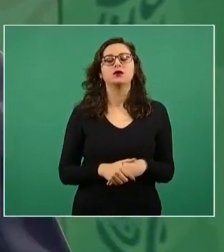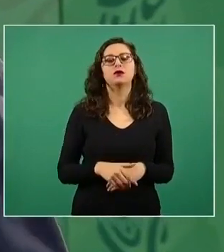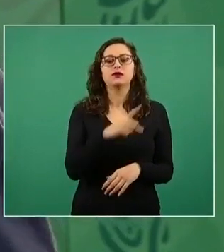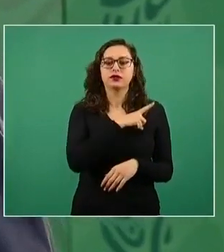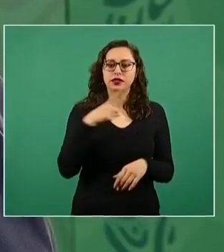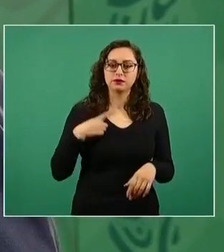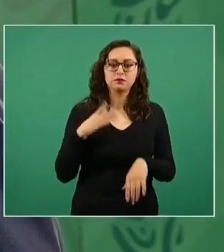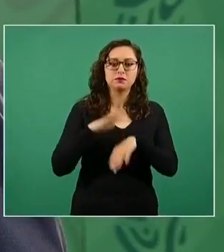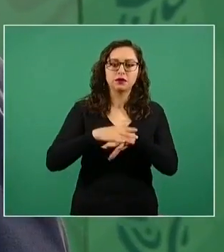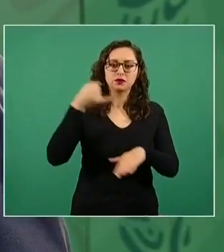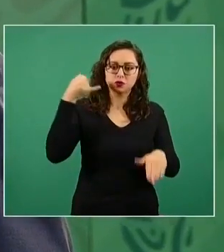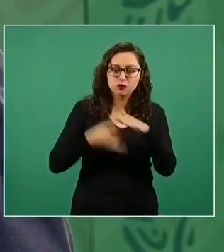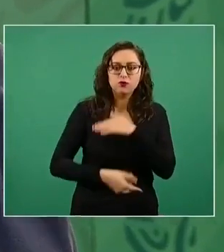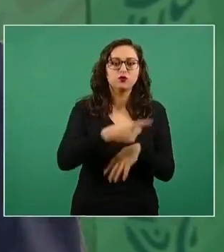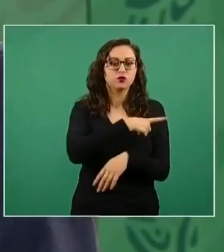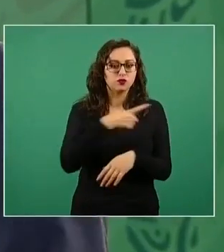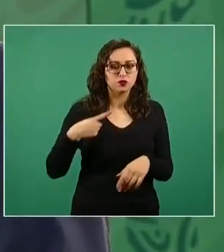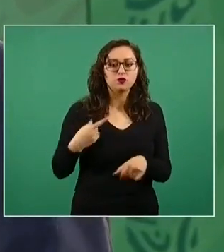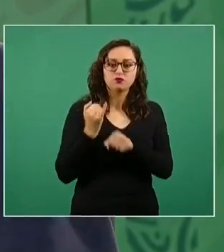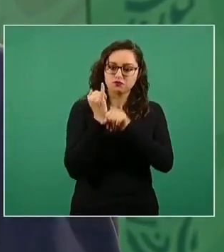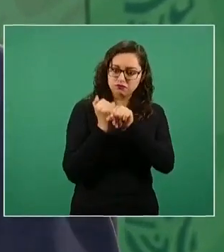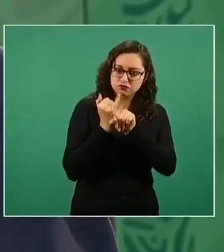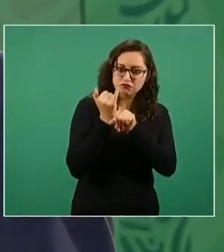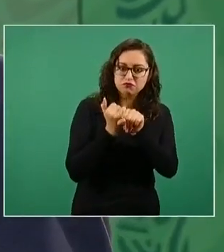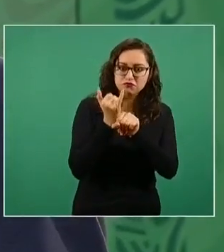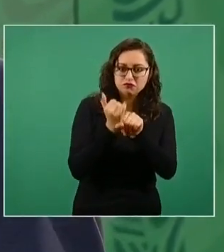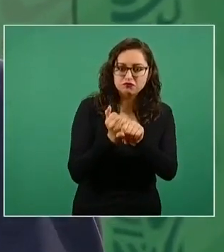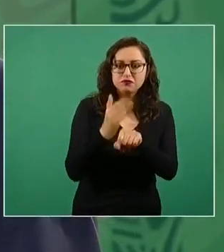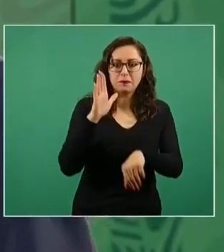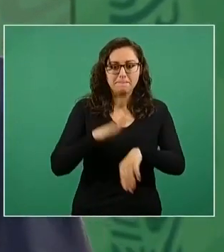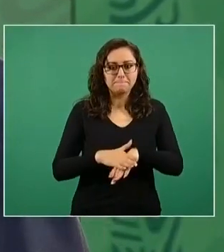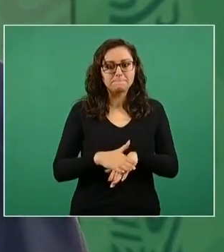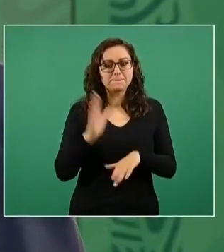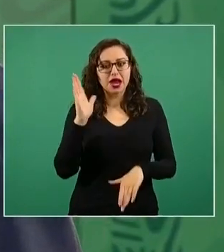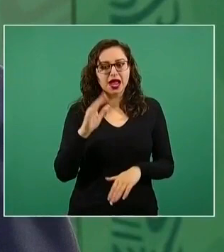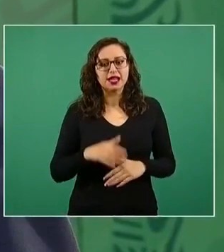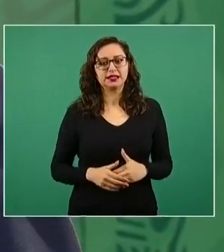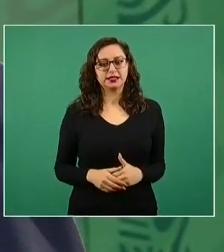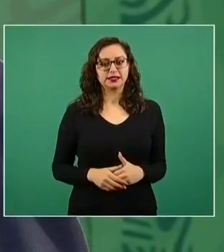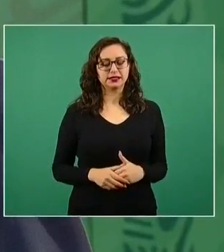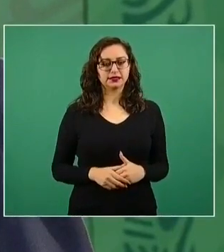más, porque no se trata de hacer